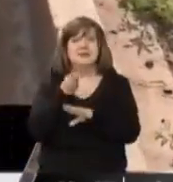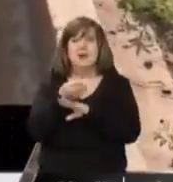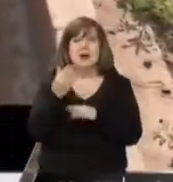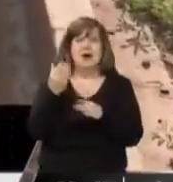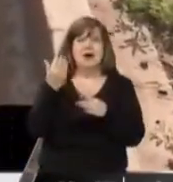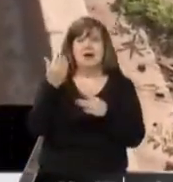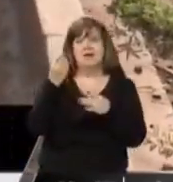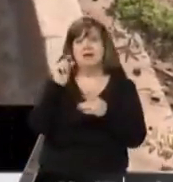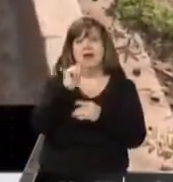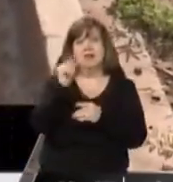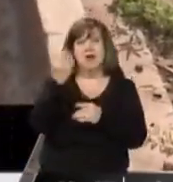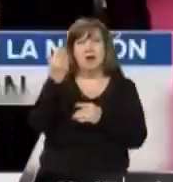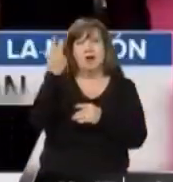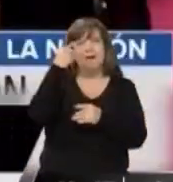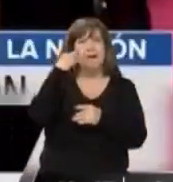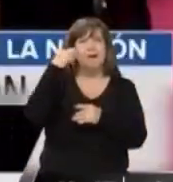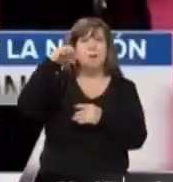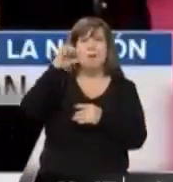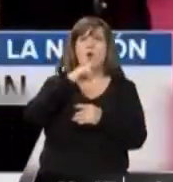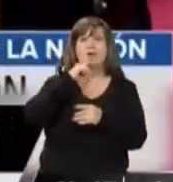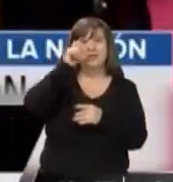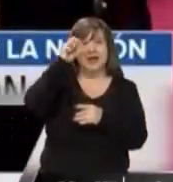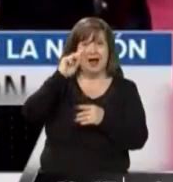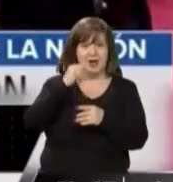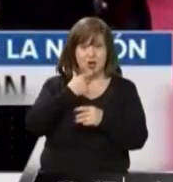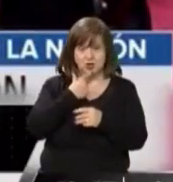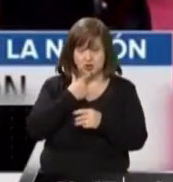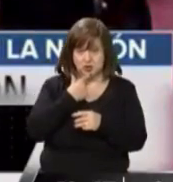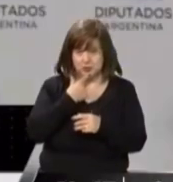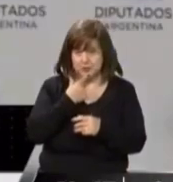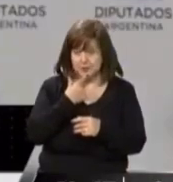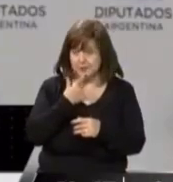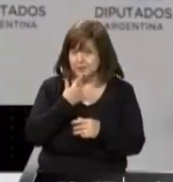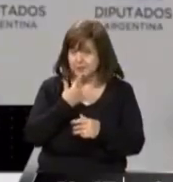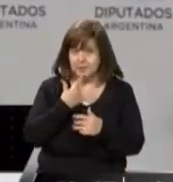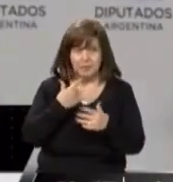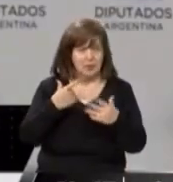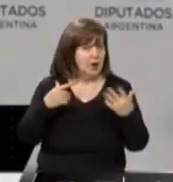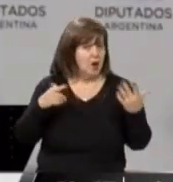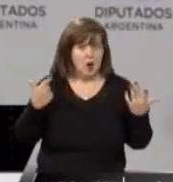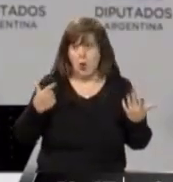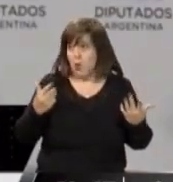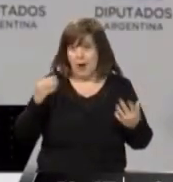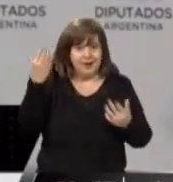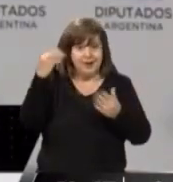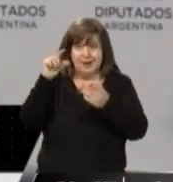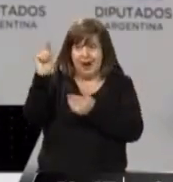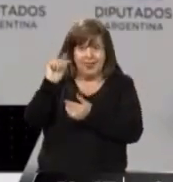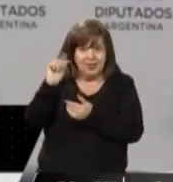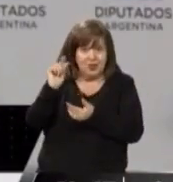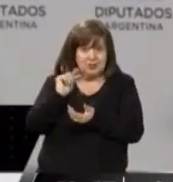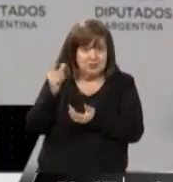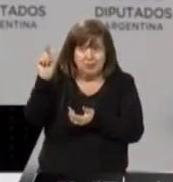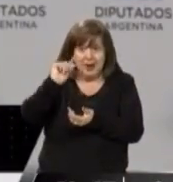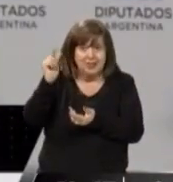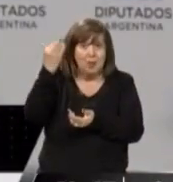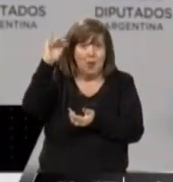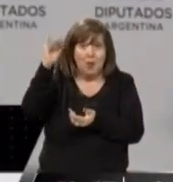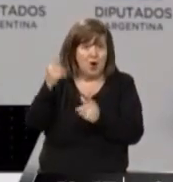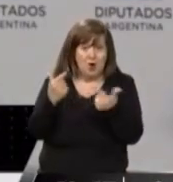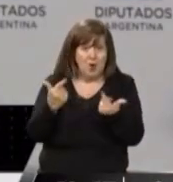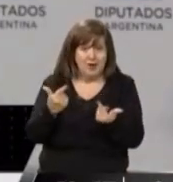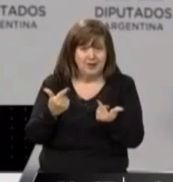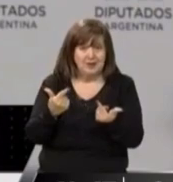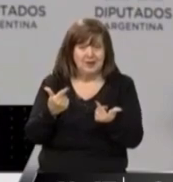hipotecarios al no haber crédito también hay falta de vivienda y si hay falta de vivienda hay una menor